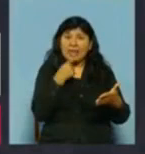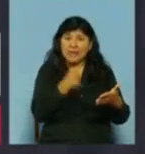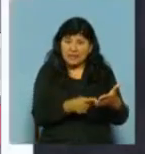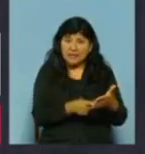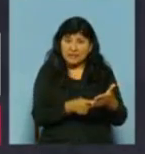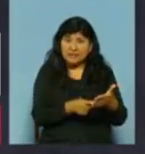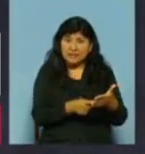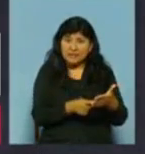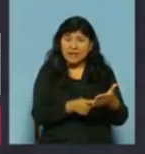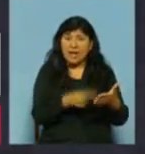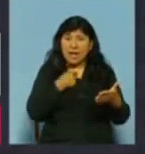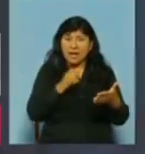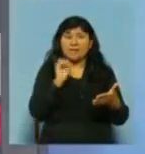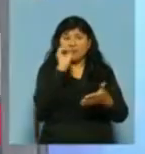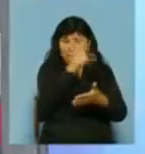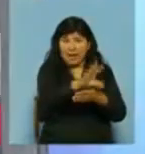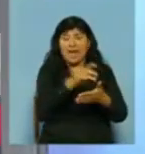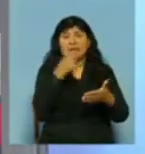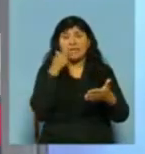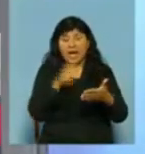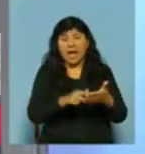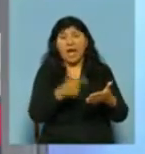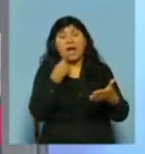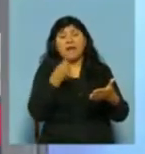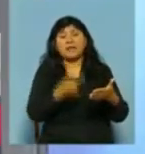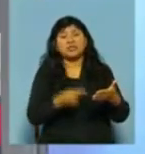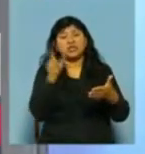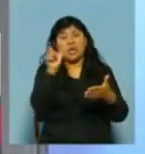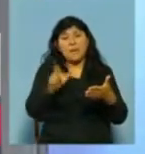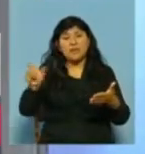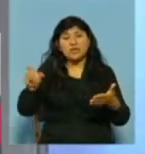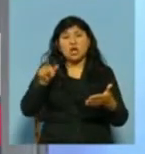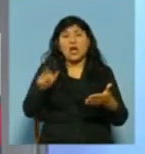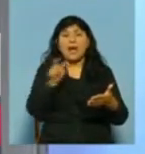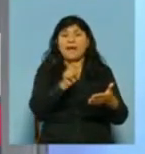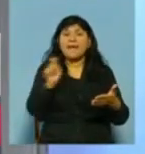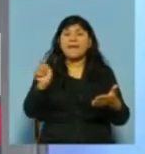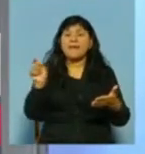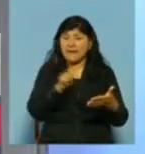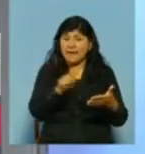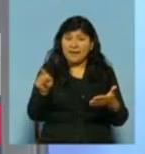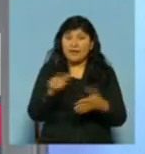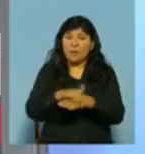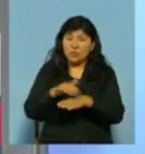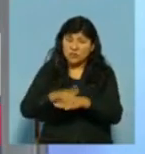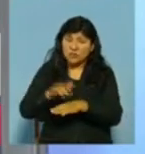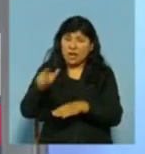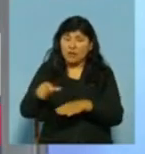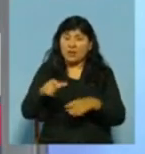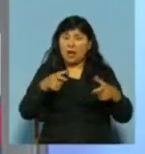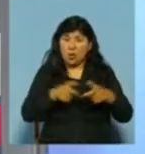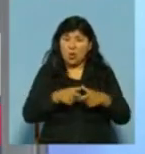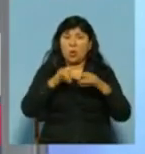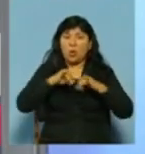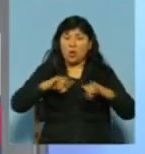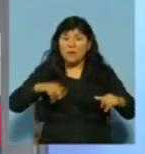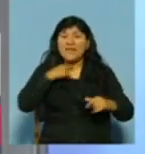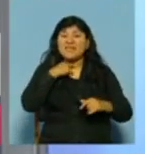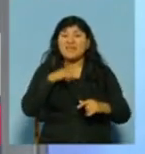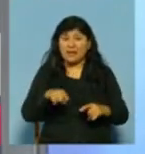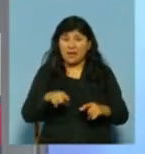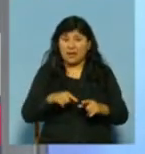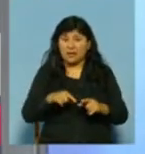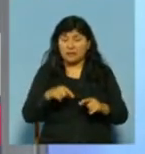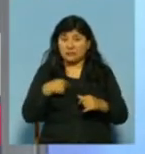personales completos del personal mencionado, o sea, del personal que realiza el programa Jujuy